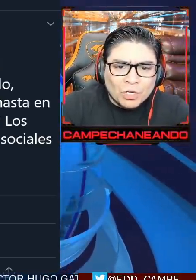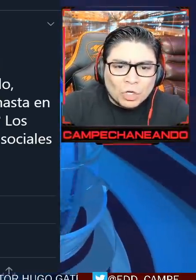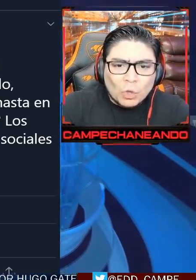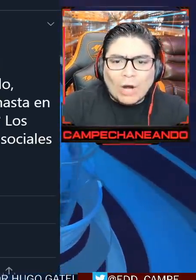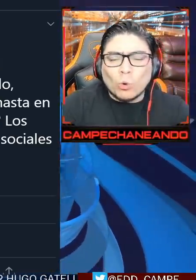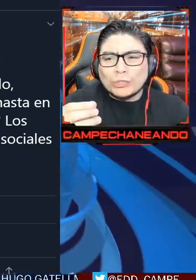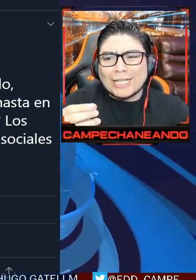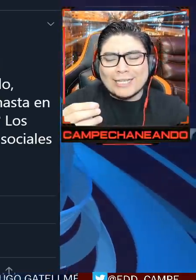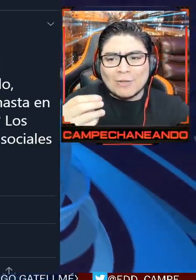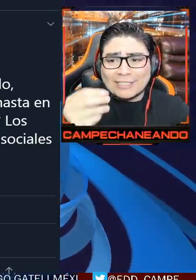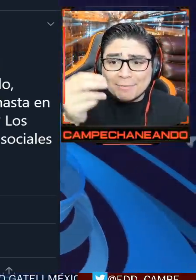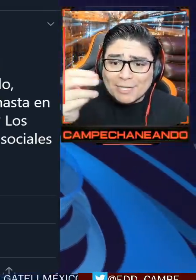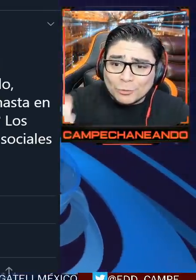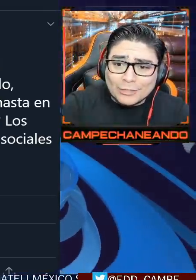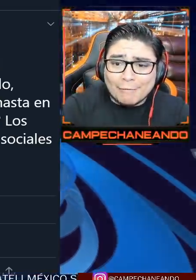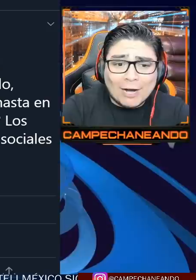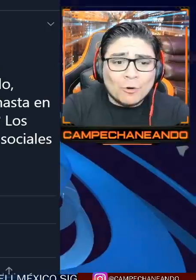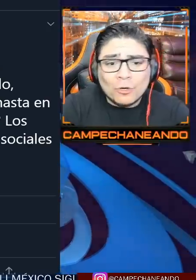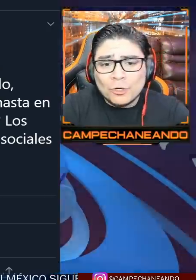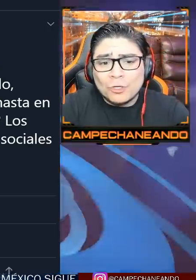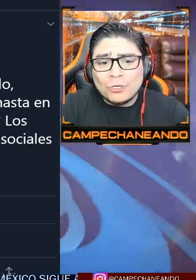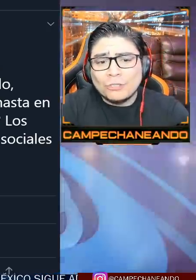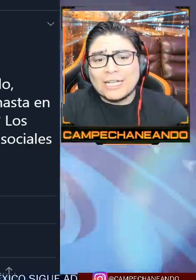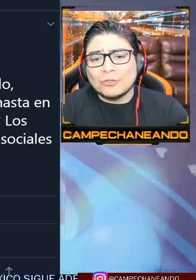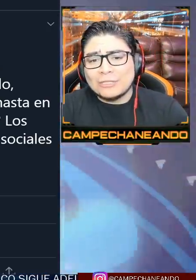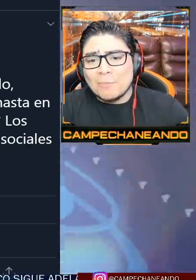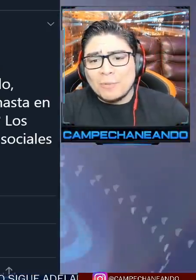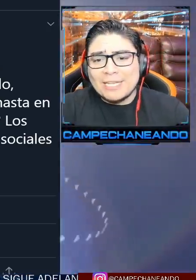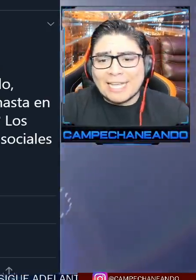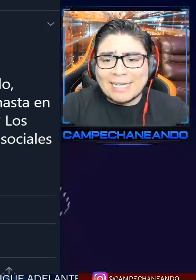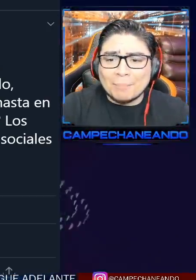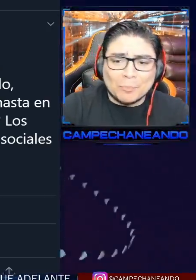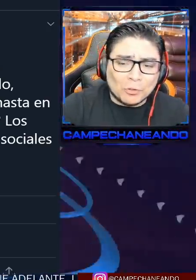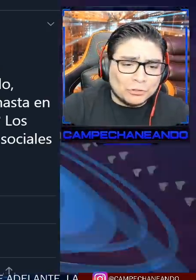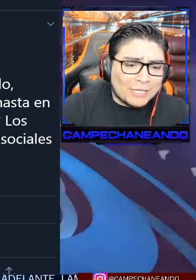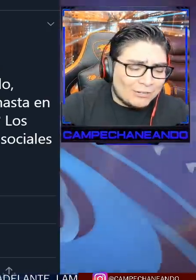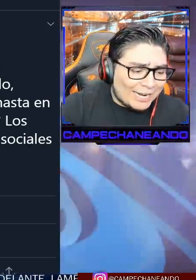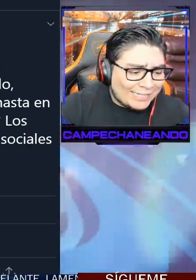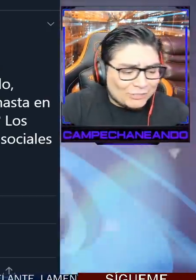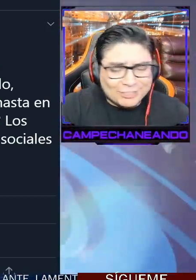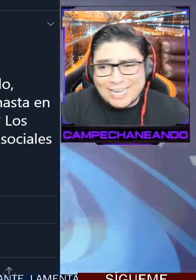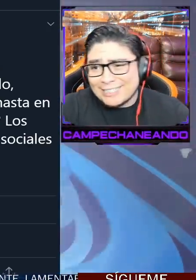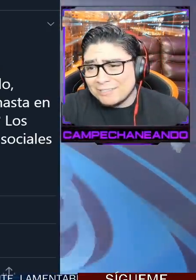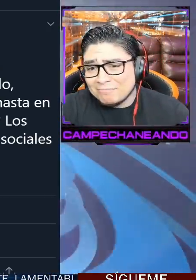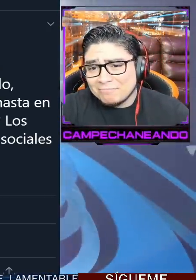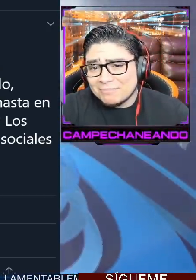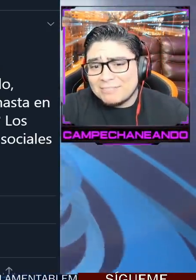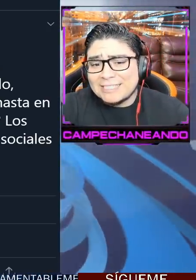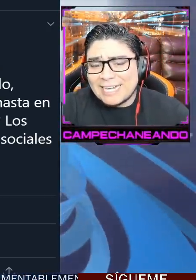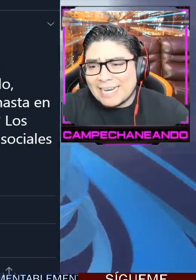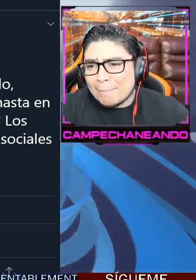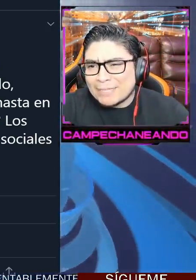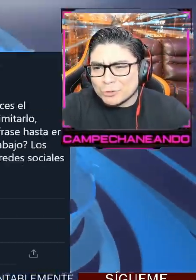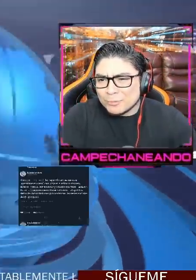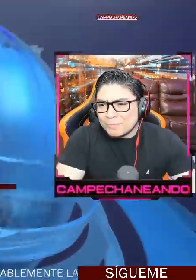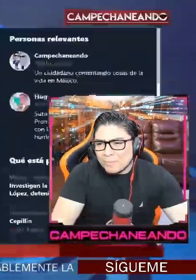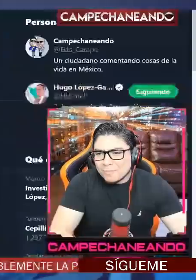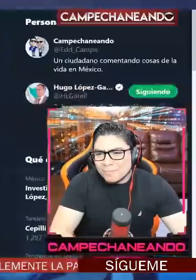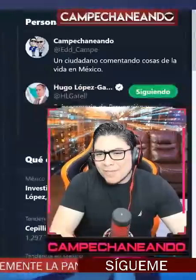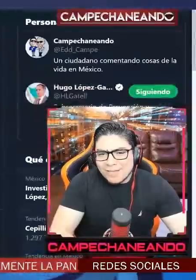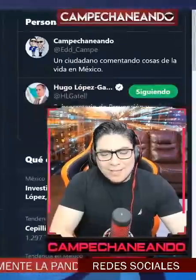lo acusan de no hacer bien su trabajo los datos de movilidad que proporcionaron las redes sociales dicen que